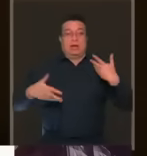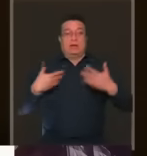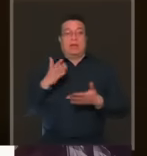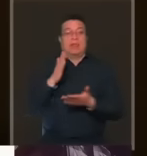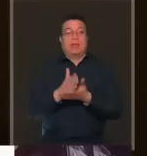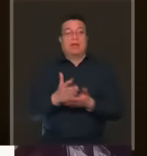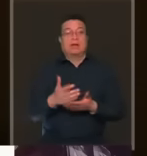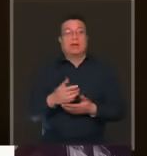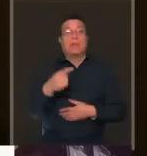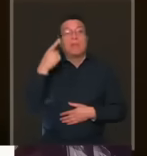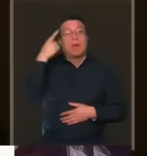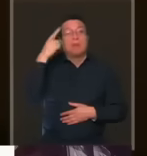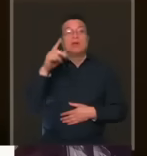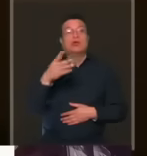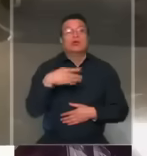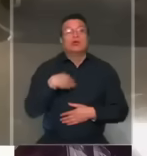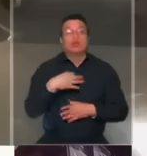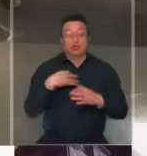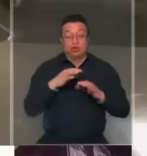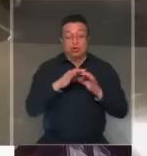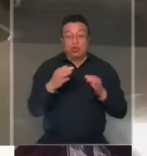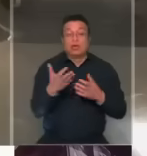Pero dame algo que nunca lo he hecho yo.